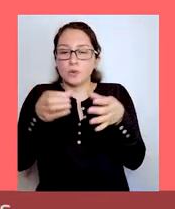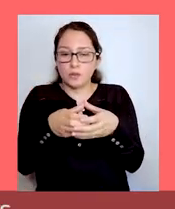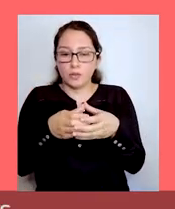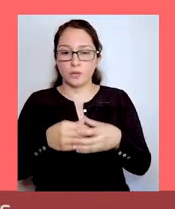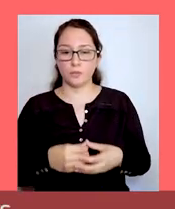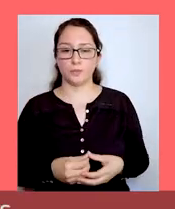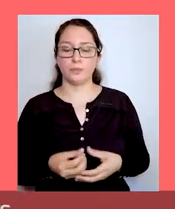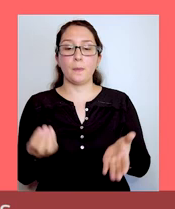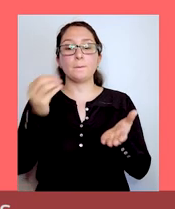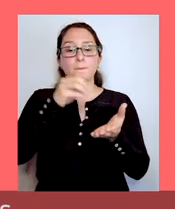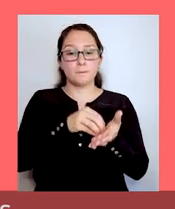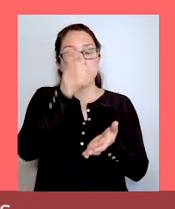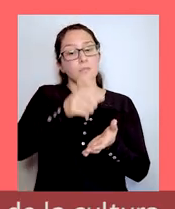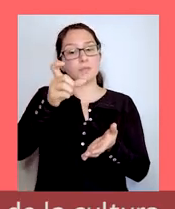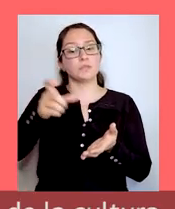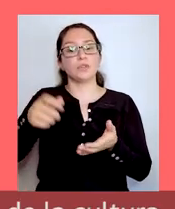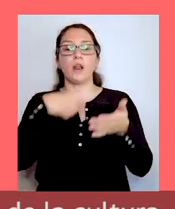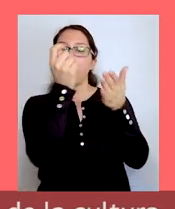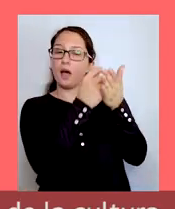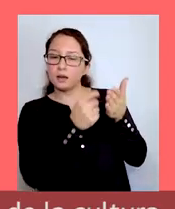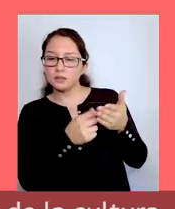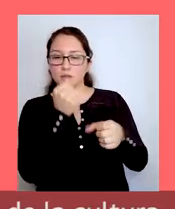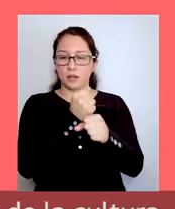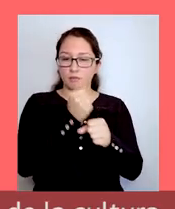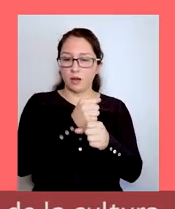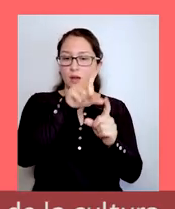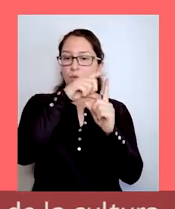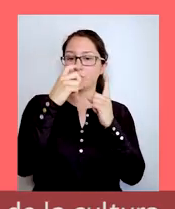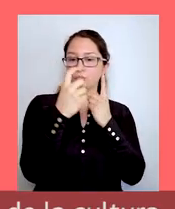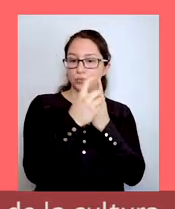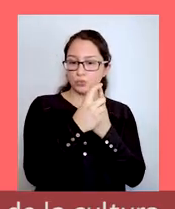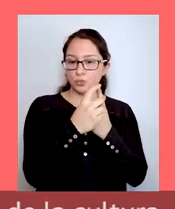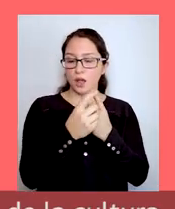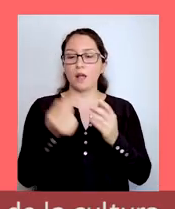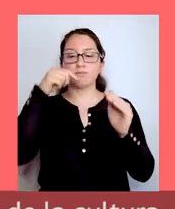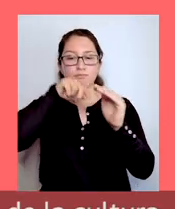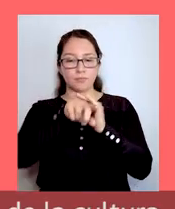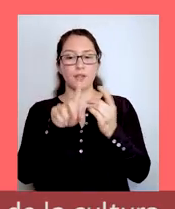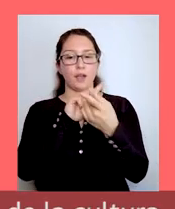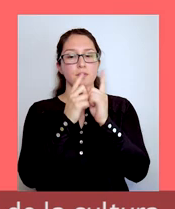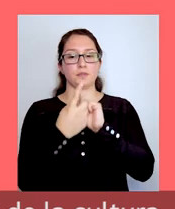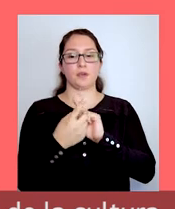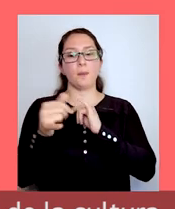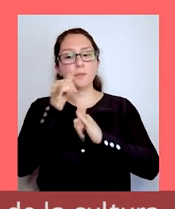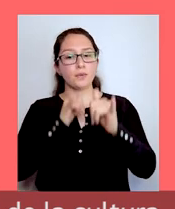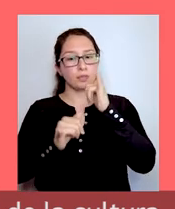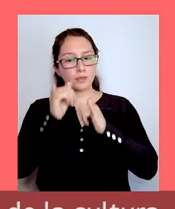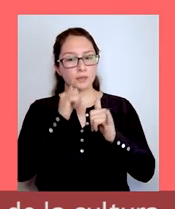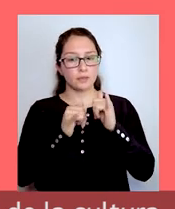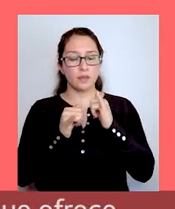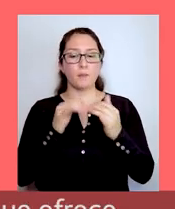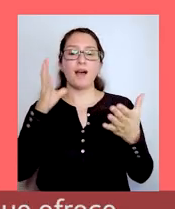las comunidades y personas. Cada vez son más los gestores y gestoras, artistas, trabajadoras y trabajadores